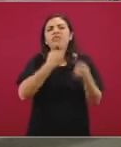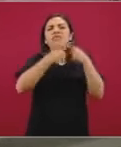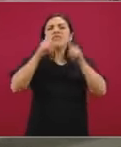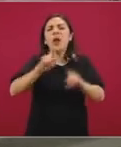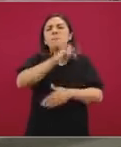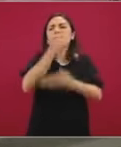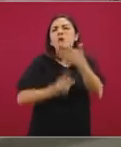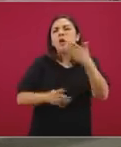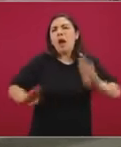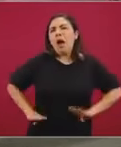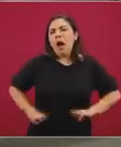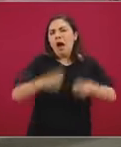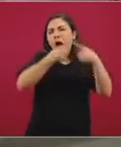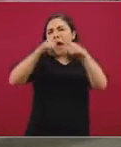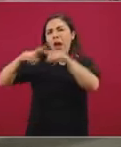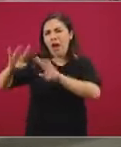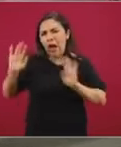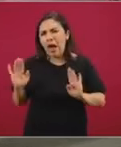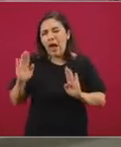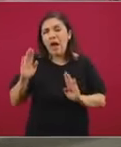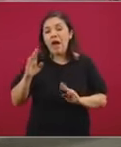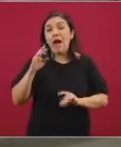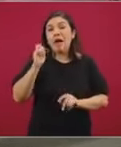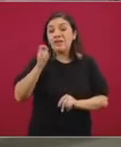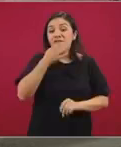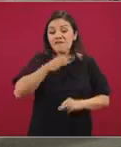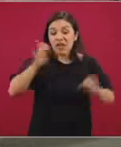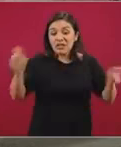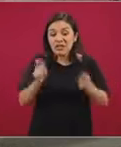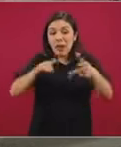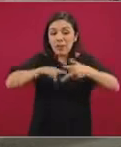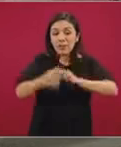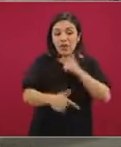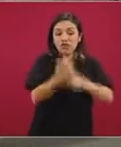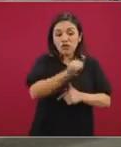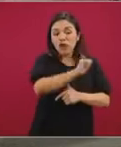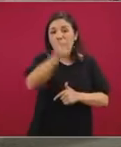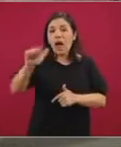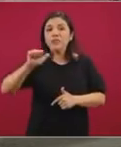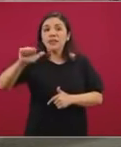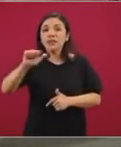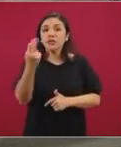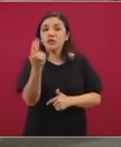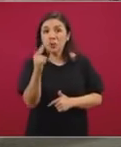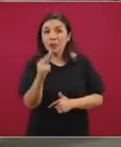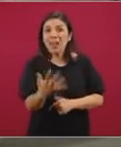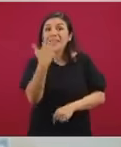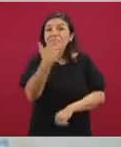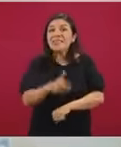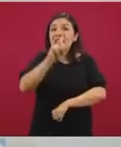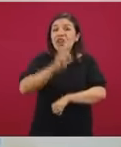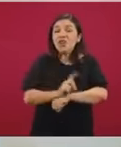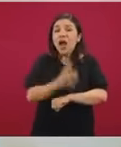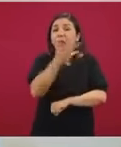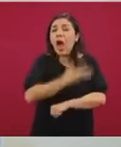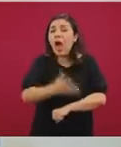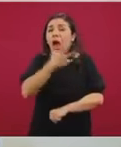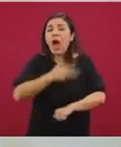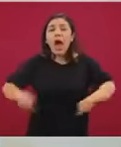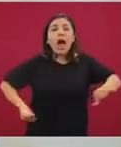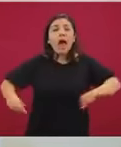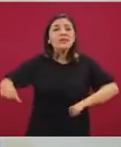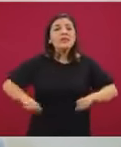de programación. O sea, durante el festival es del 12 al 16 de noviembre y durante 5 días van a tener